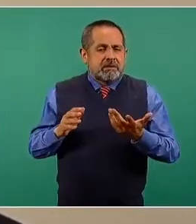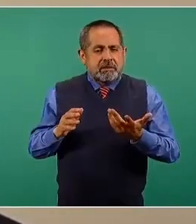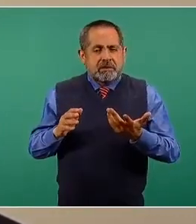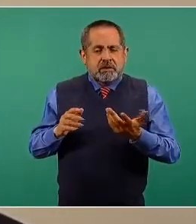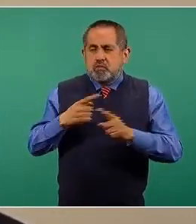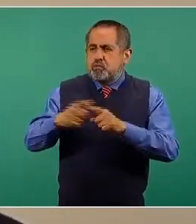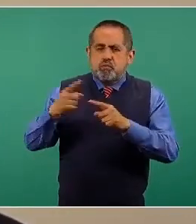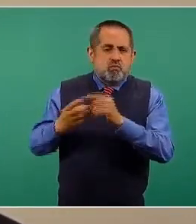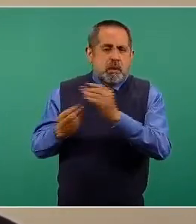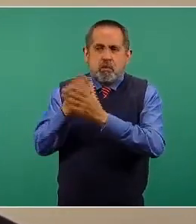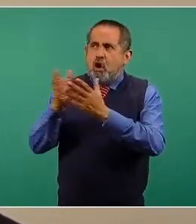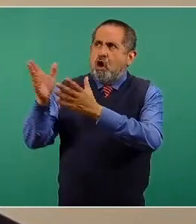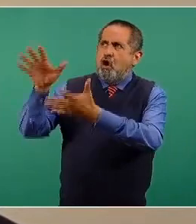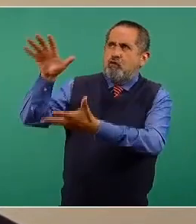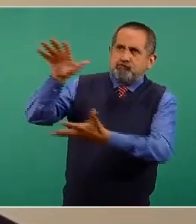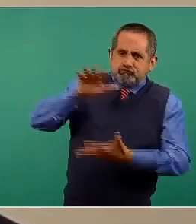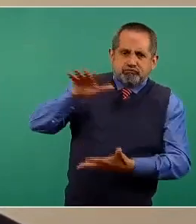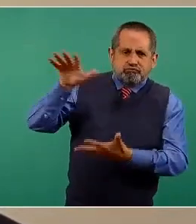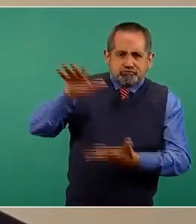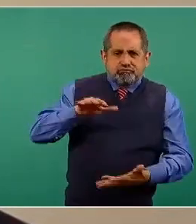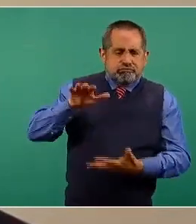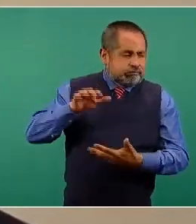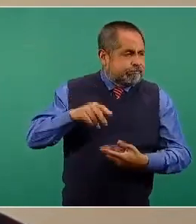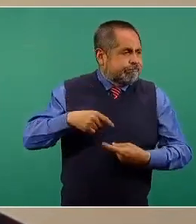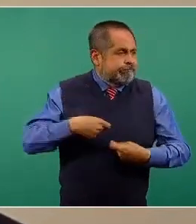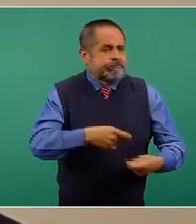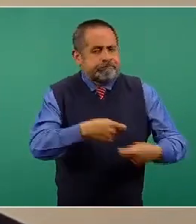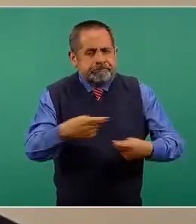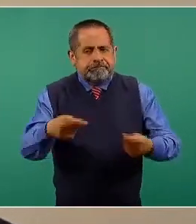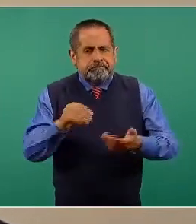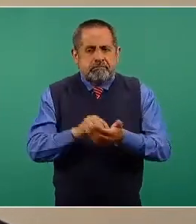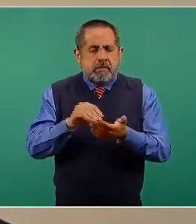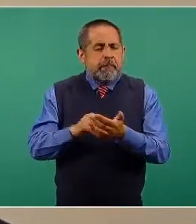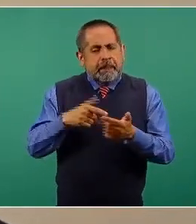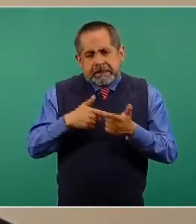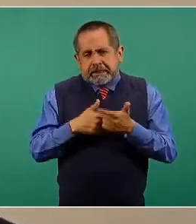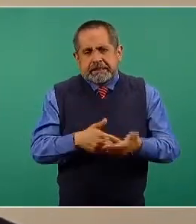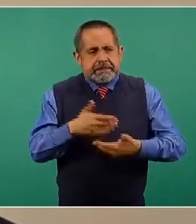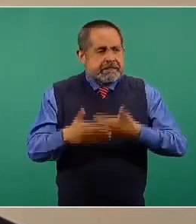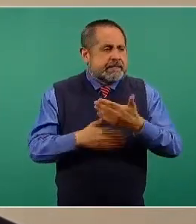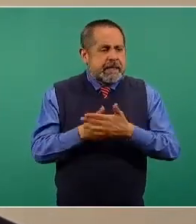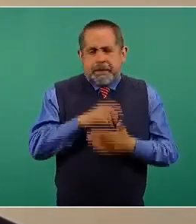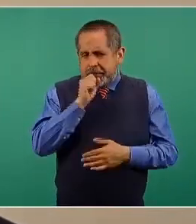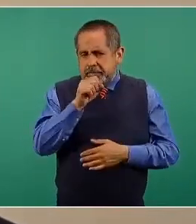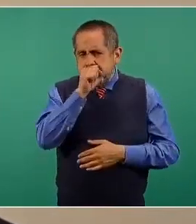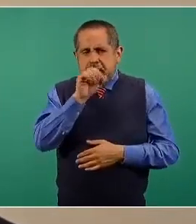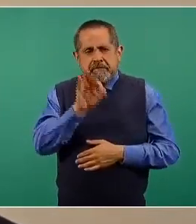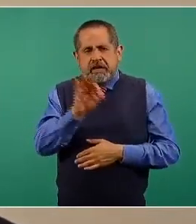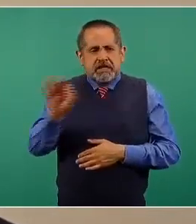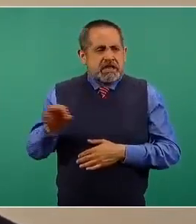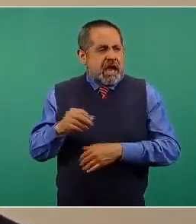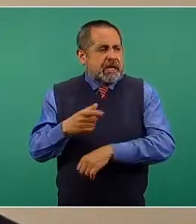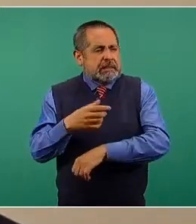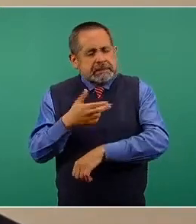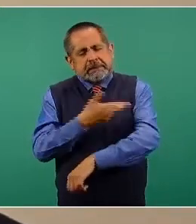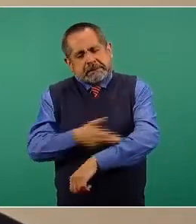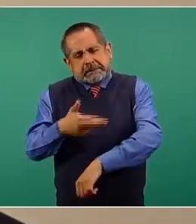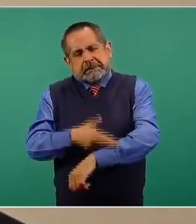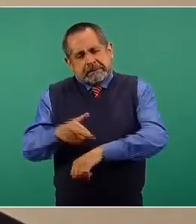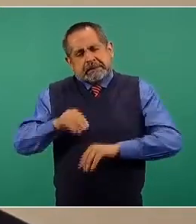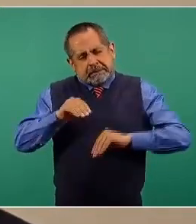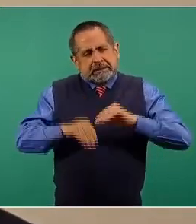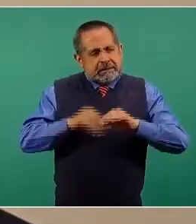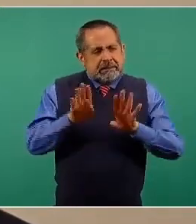nuevos embarques de vacuna para de esta manera poder continuar con la calendarización que se ha programado y